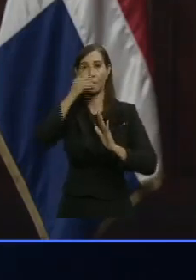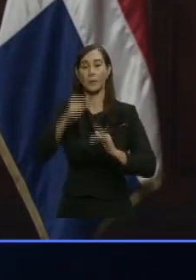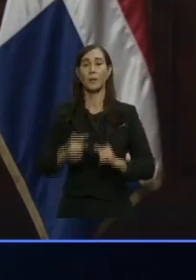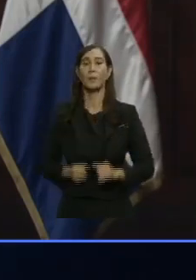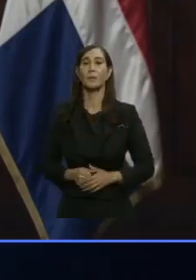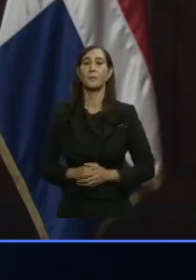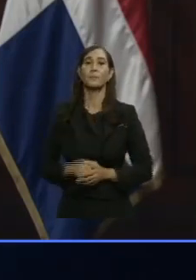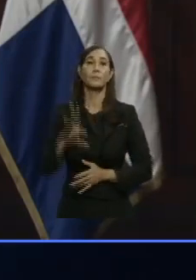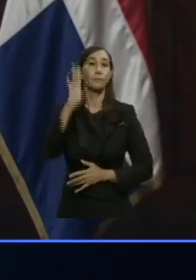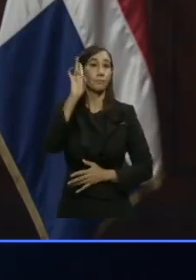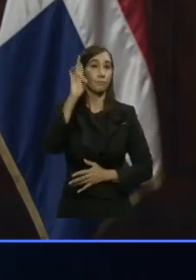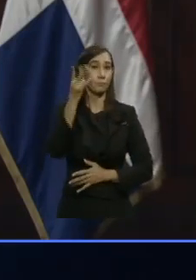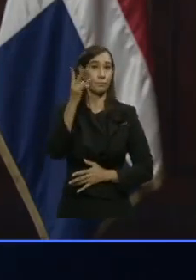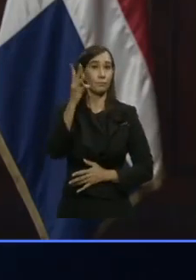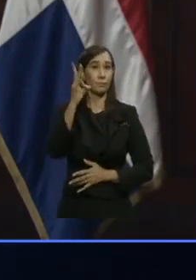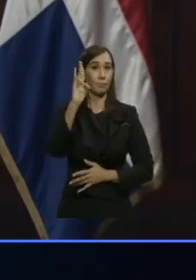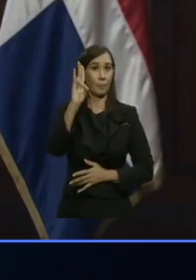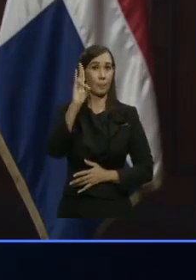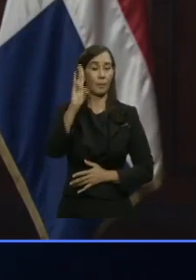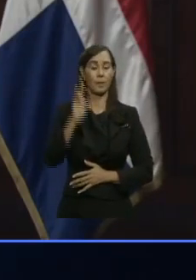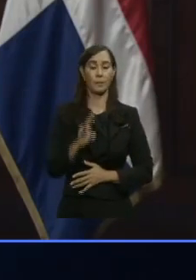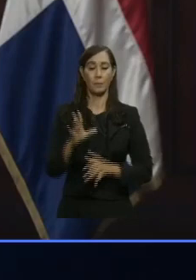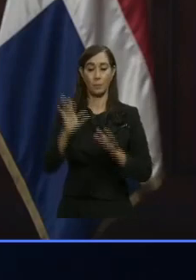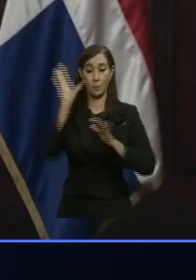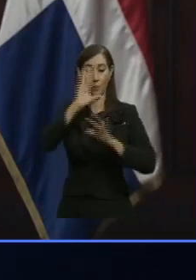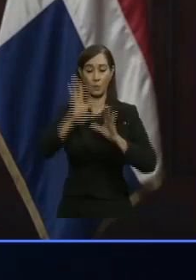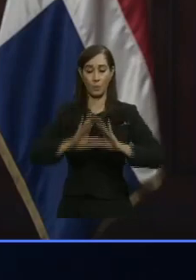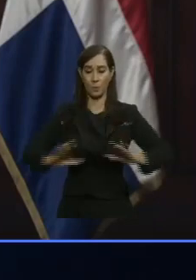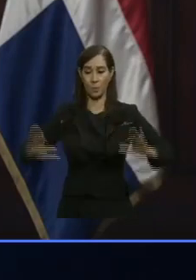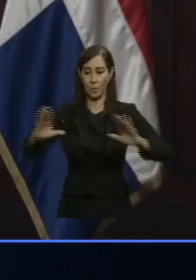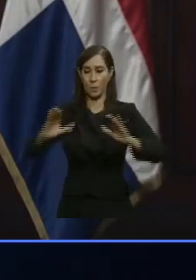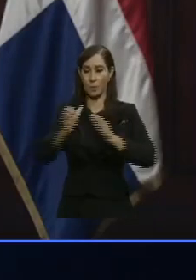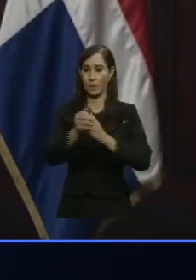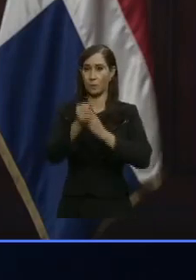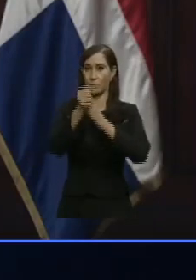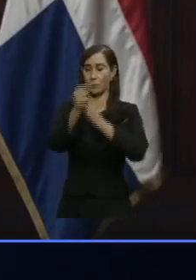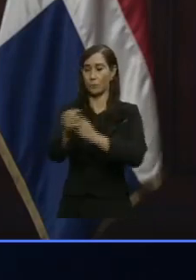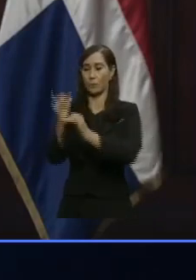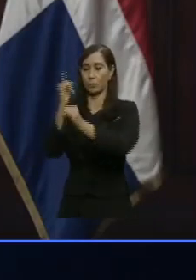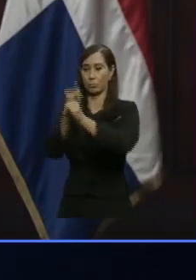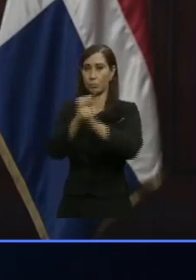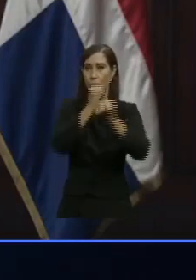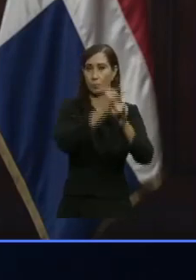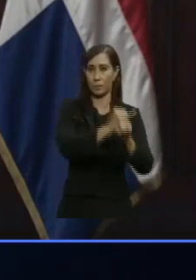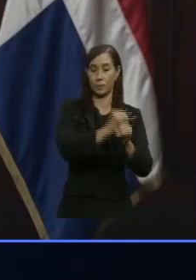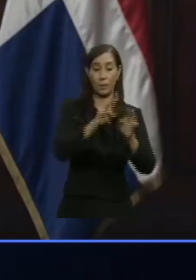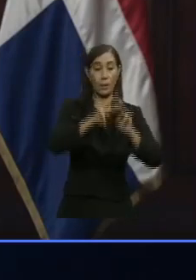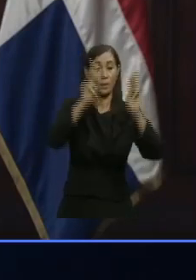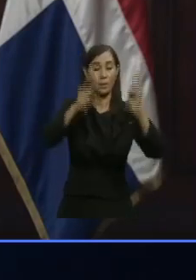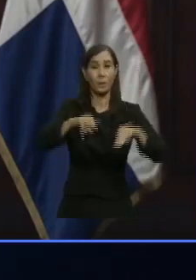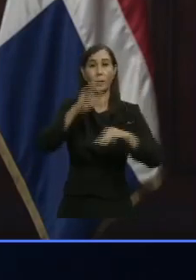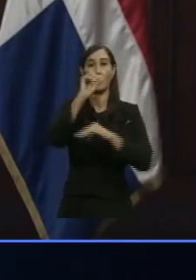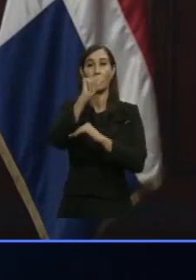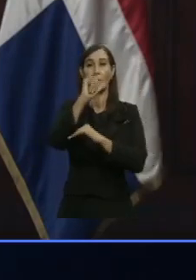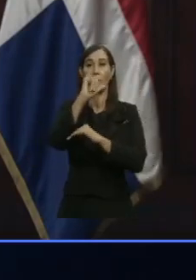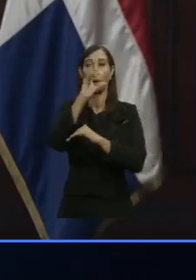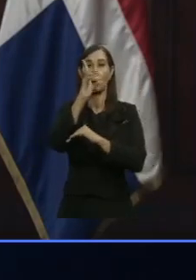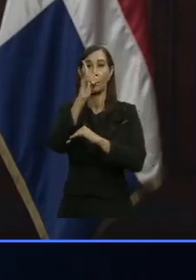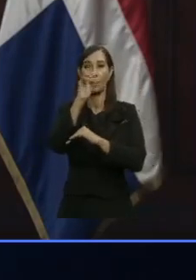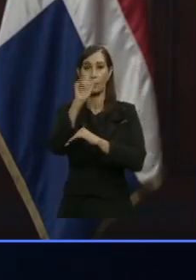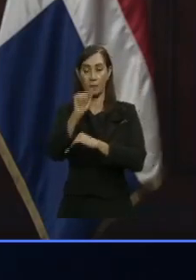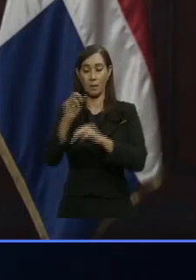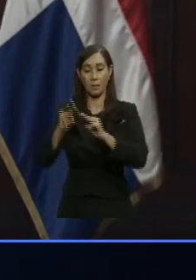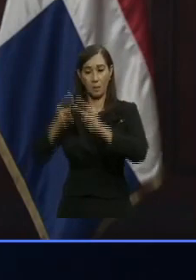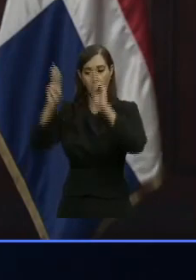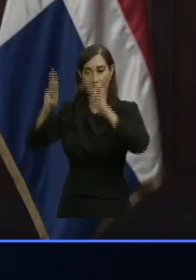navarra ni del besòs resolver o si un piquito pero ahora es difícil porque ahora dependemos mucho de ese mercado